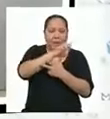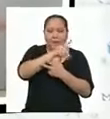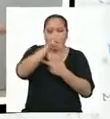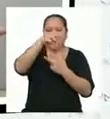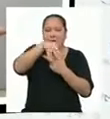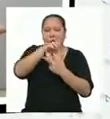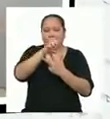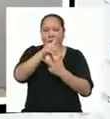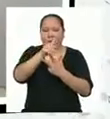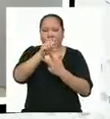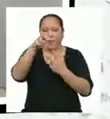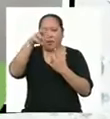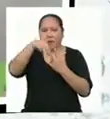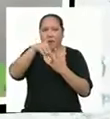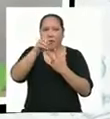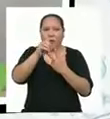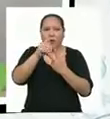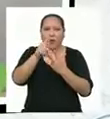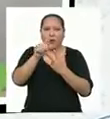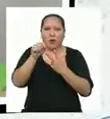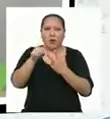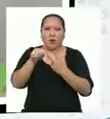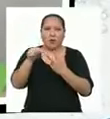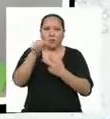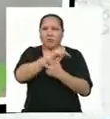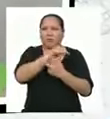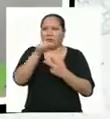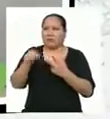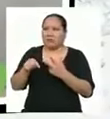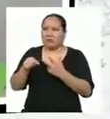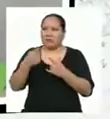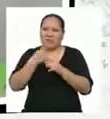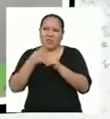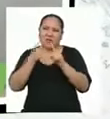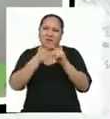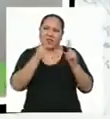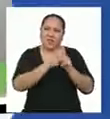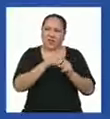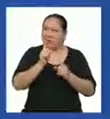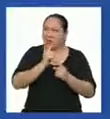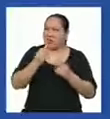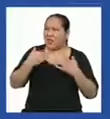como resultado valores diferentes. ¿No deberían ser iguales porque son medidas de tendencia central?